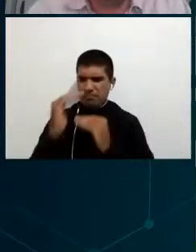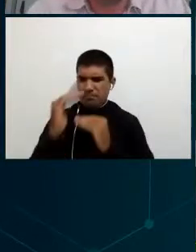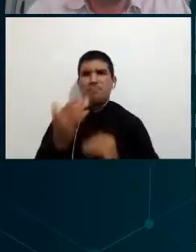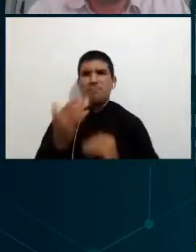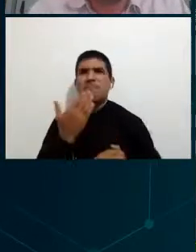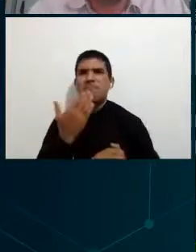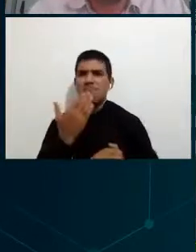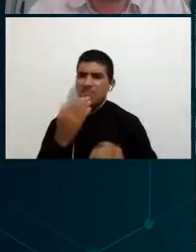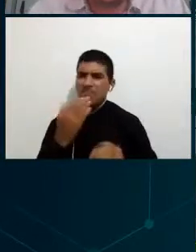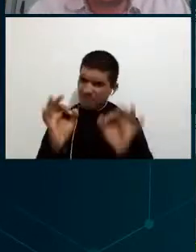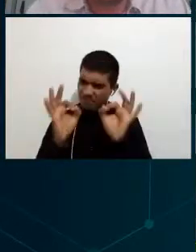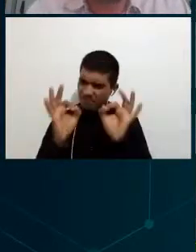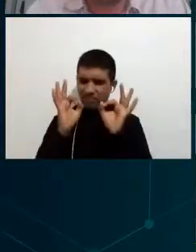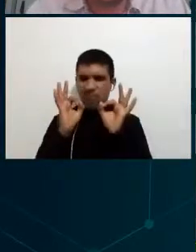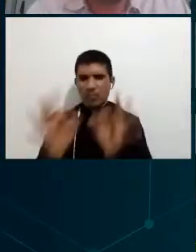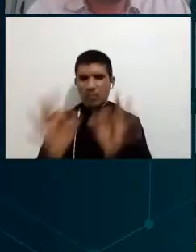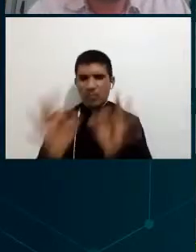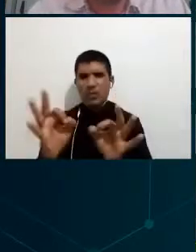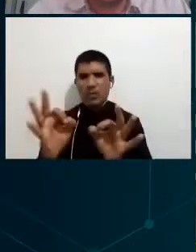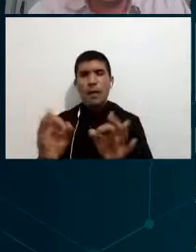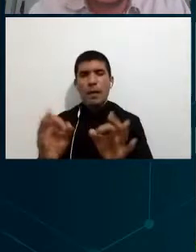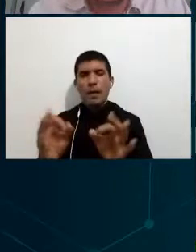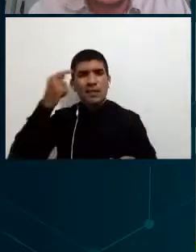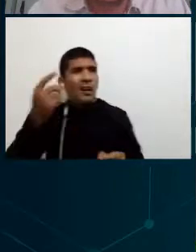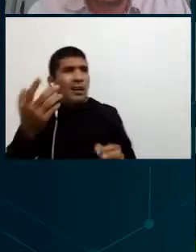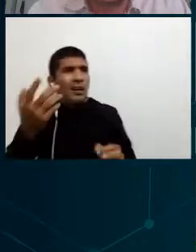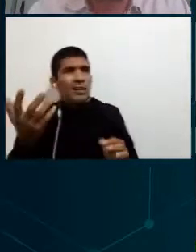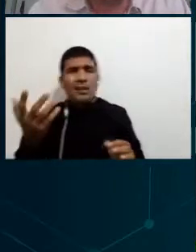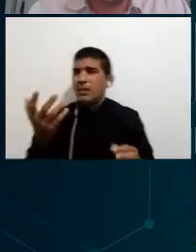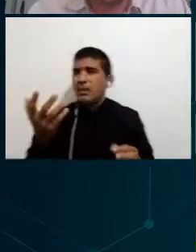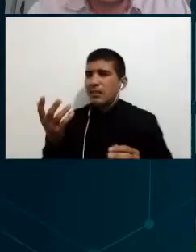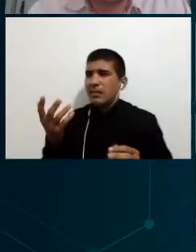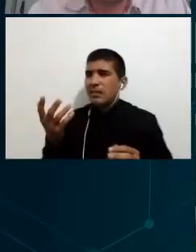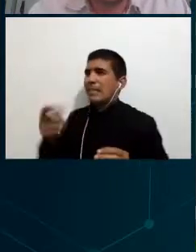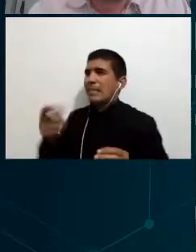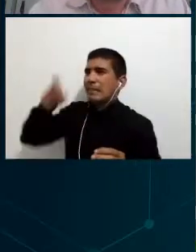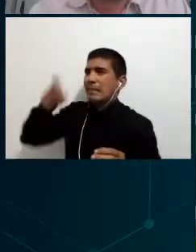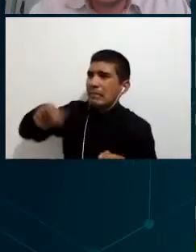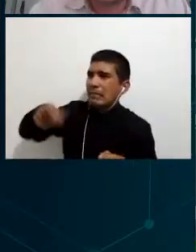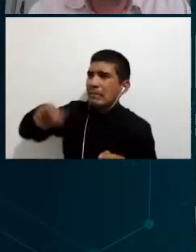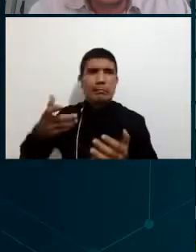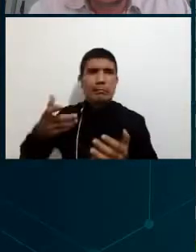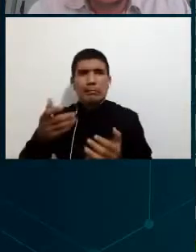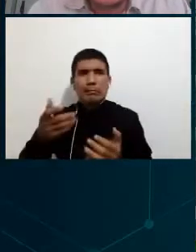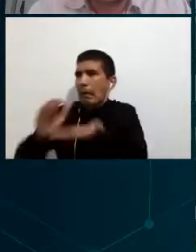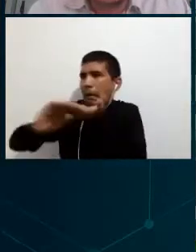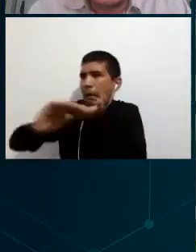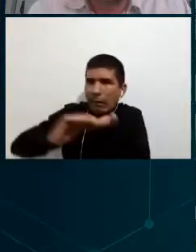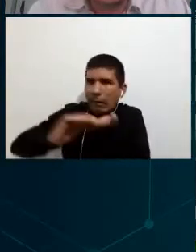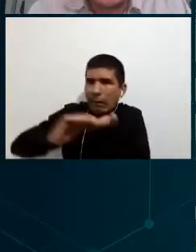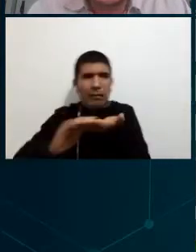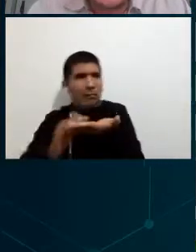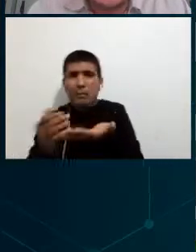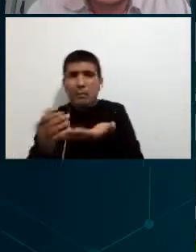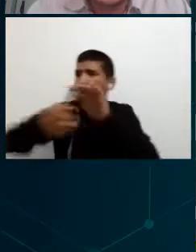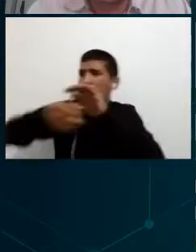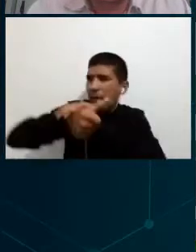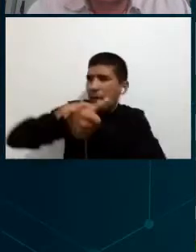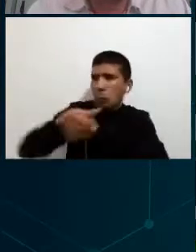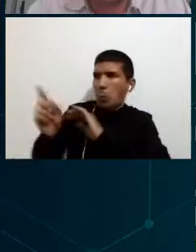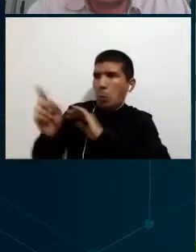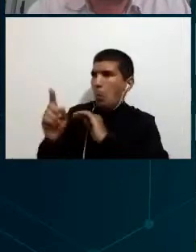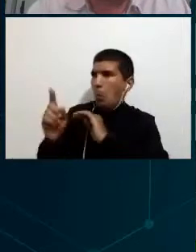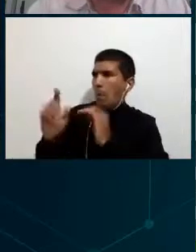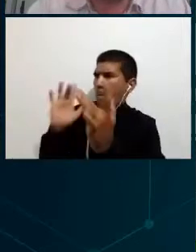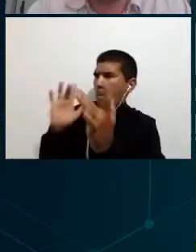de no adicionar retardos adicionales en la red de comunicación. Y la conmutación del canal